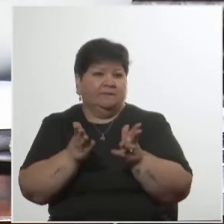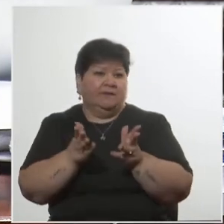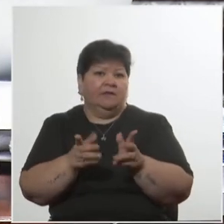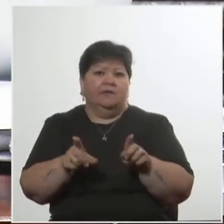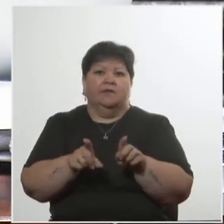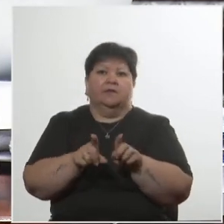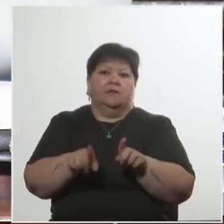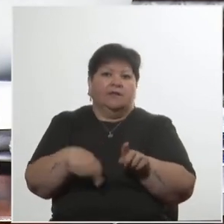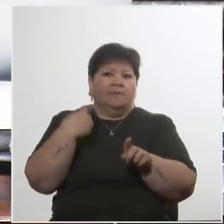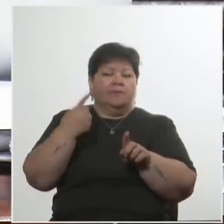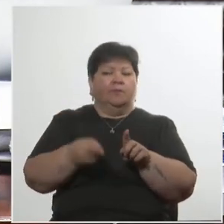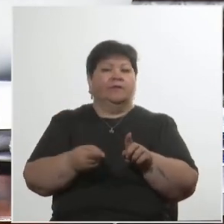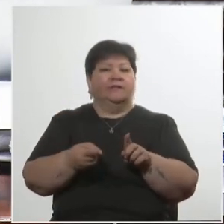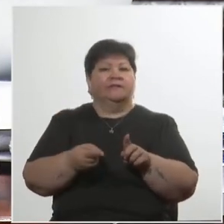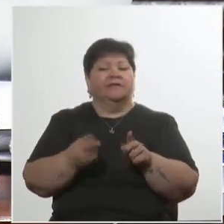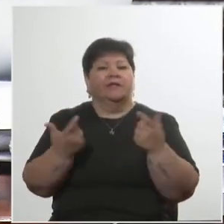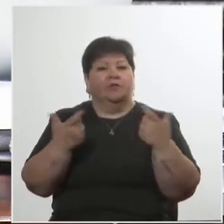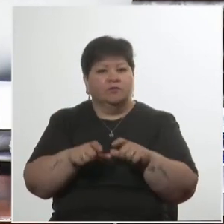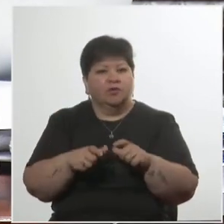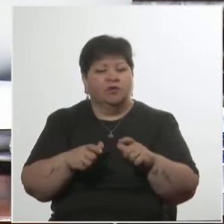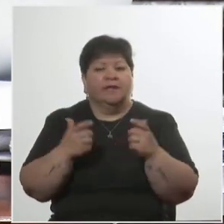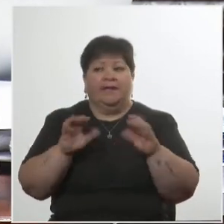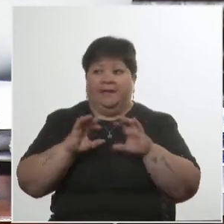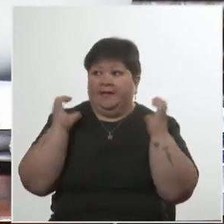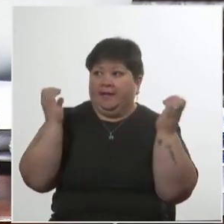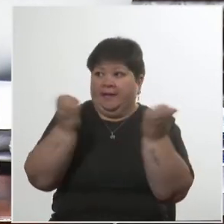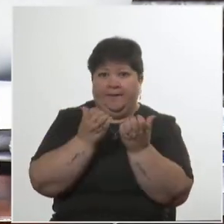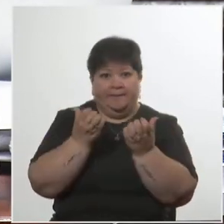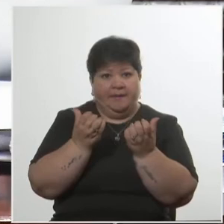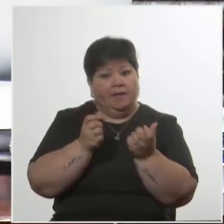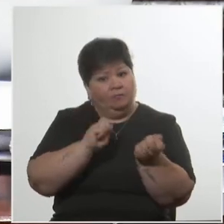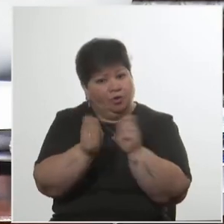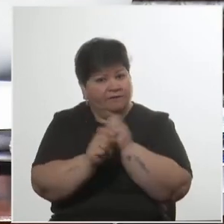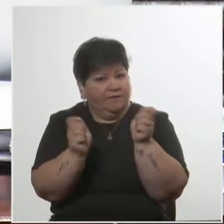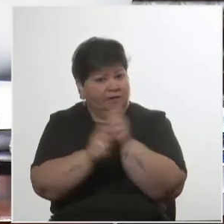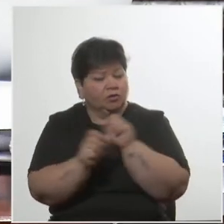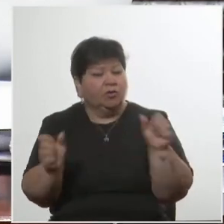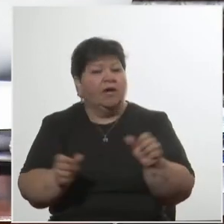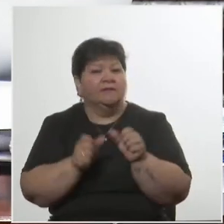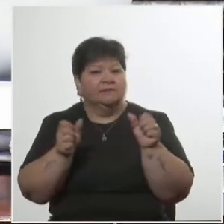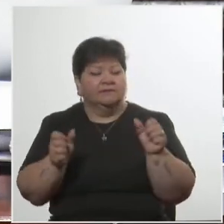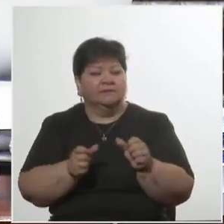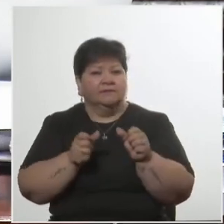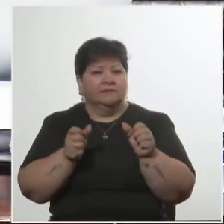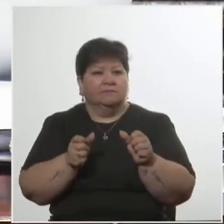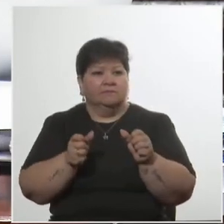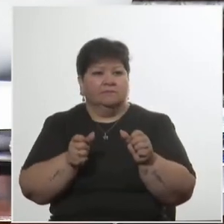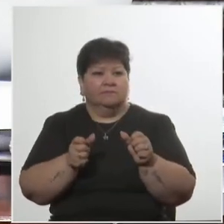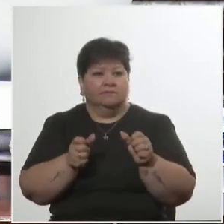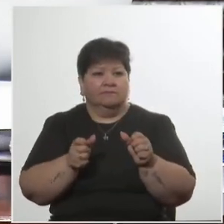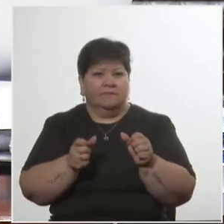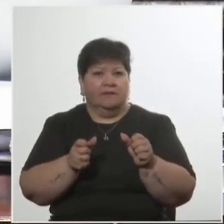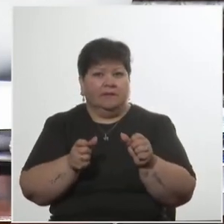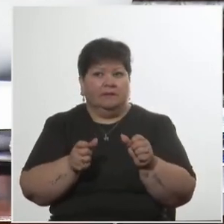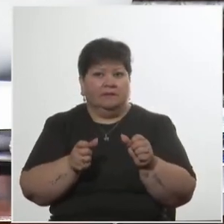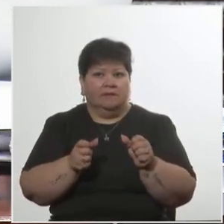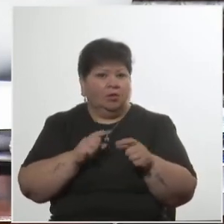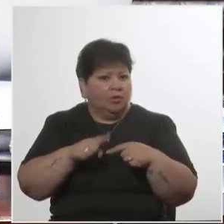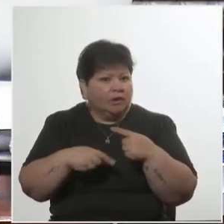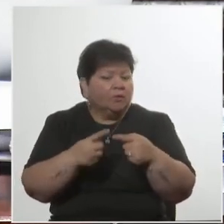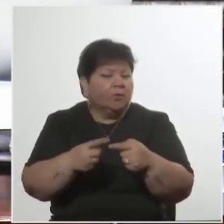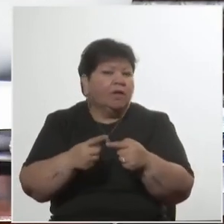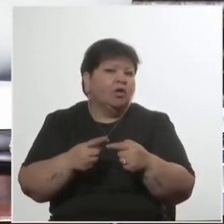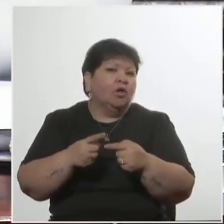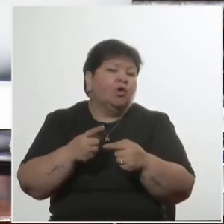también en en Comisión y en cámara se le hacen modificaciones que no privan de aquella iniciativa privativa